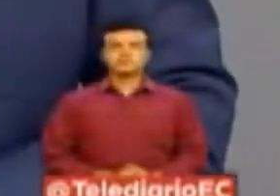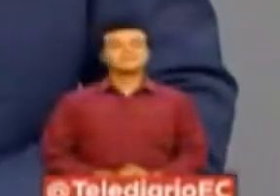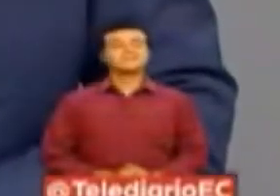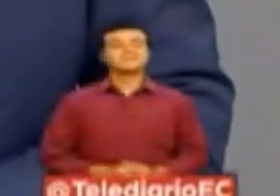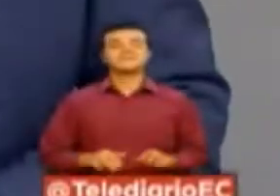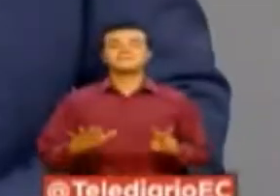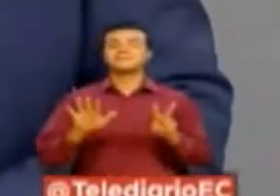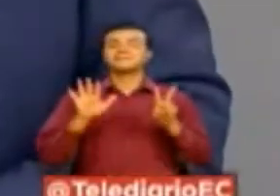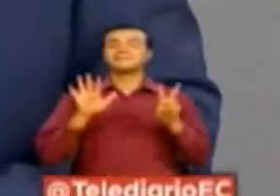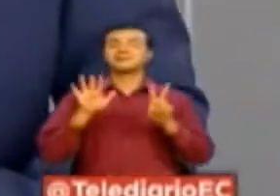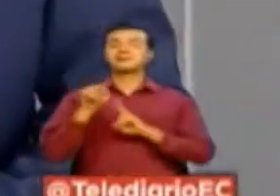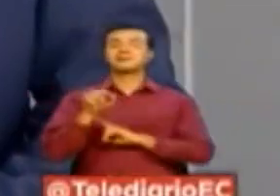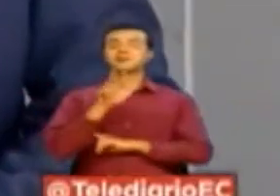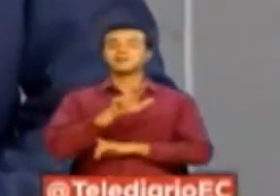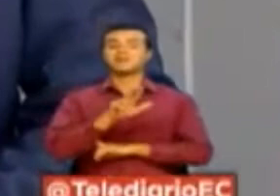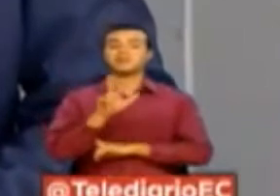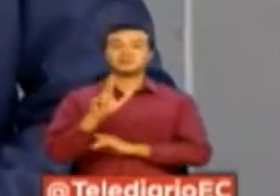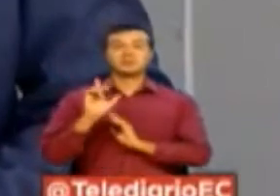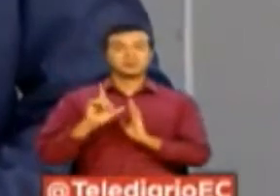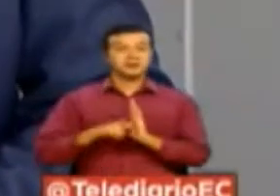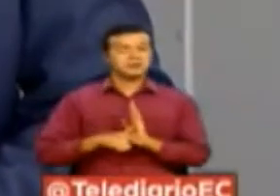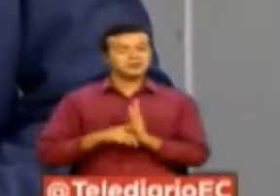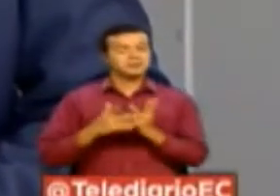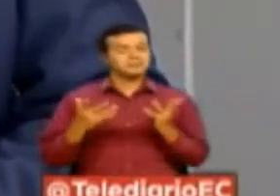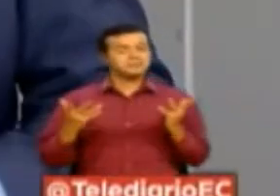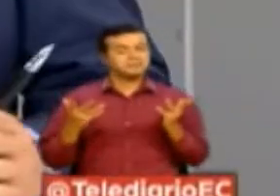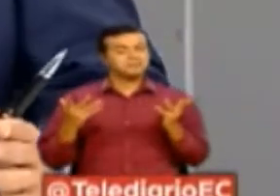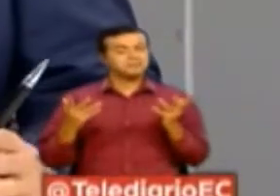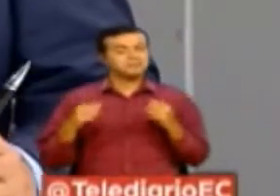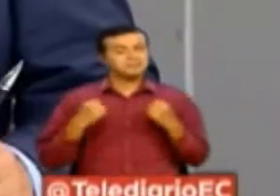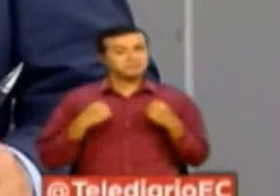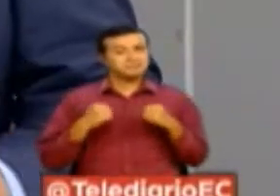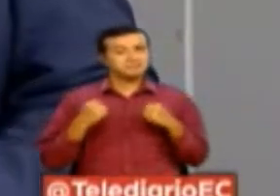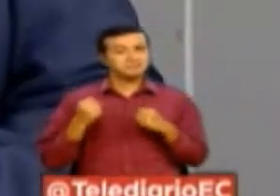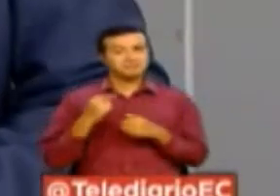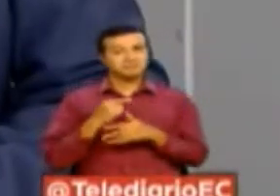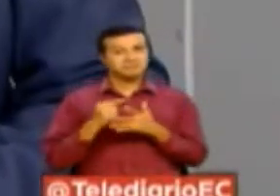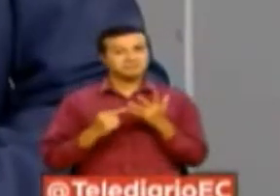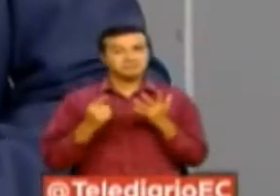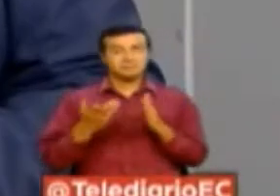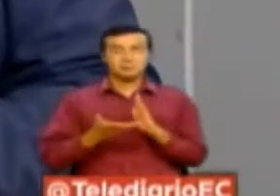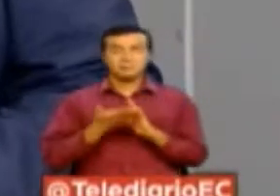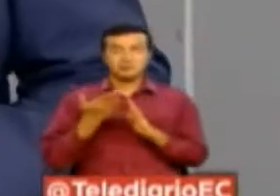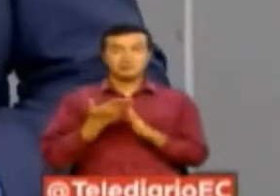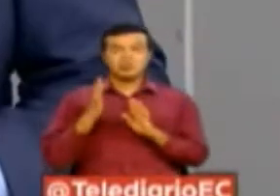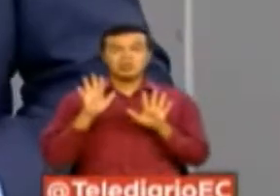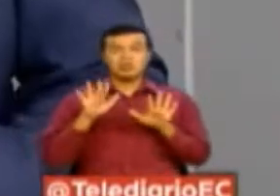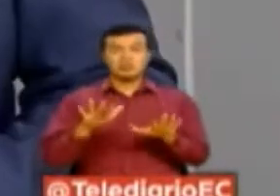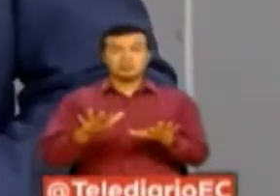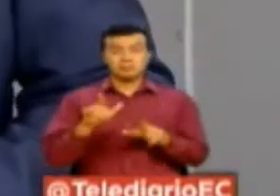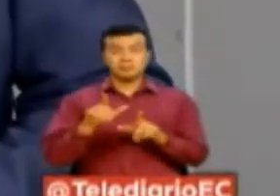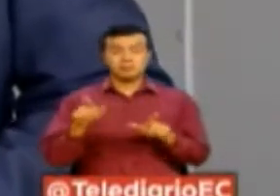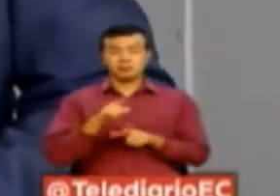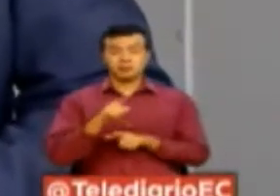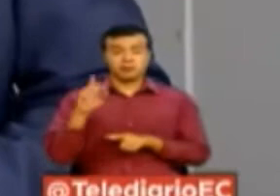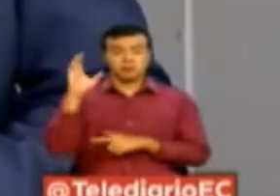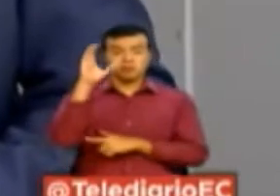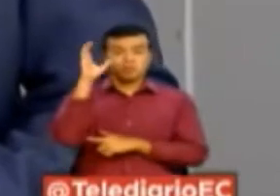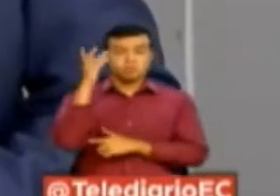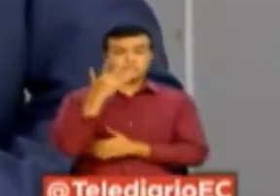7 de la mañana con 33 minutos mediante operativos conjuntos y el aumento de 10.000 efectivos colombianos